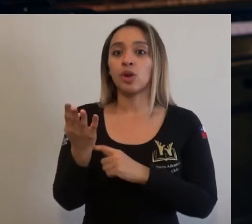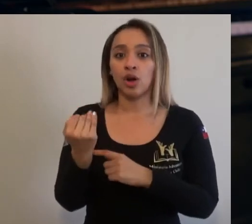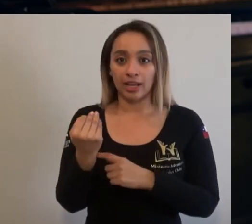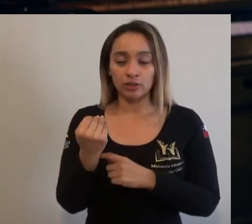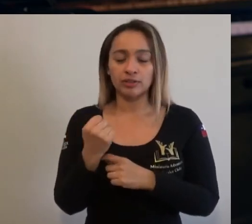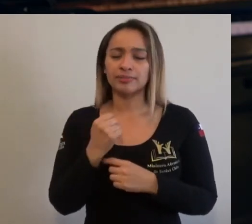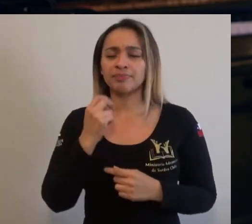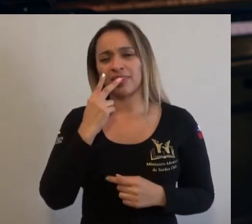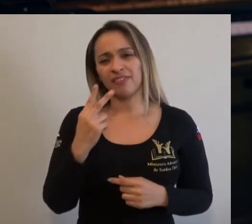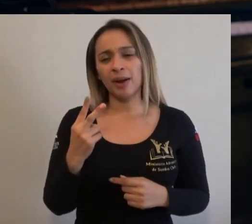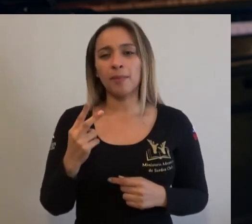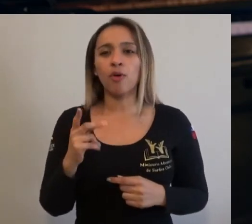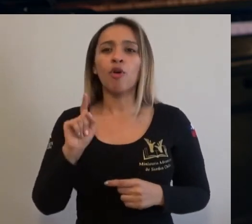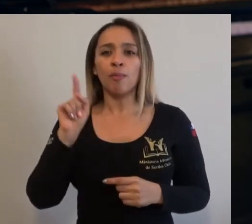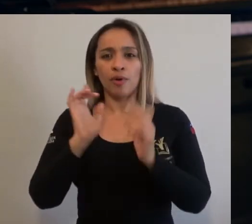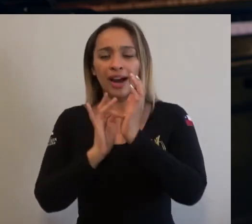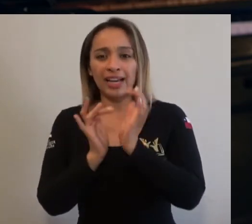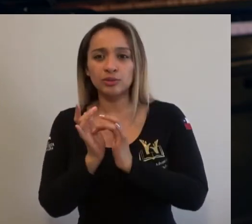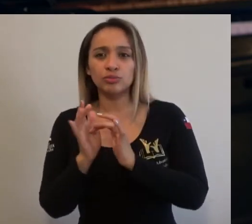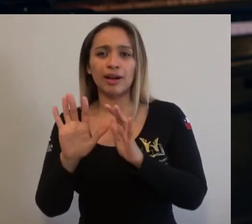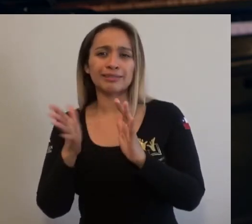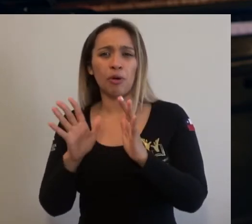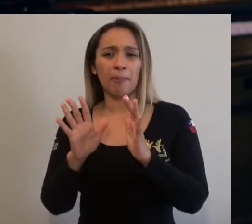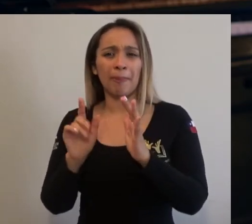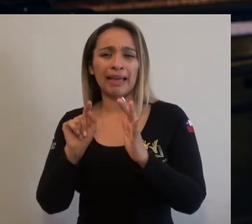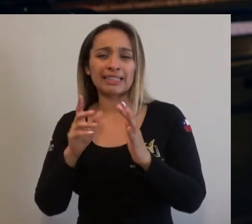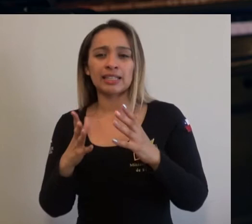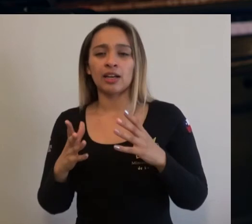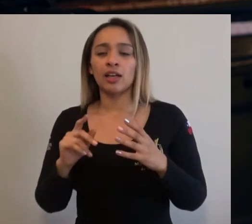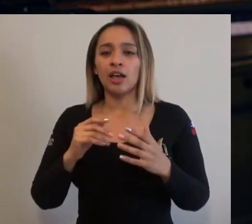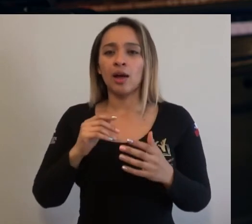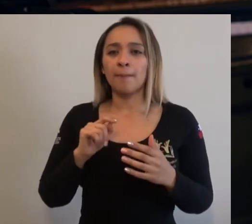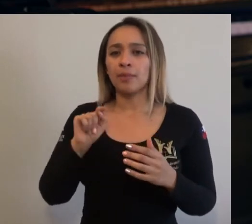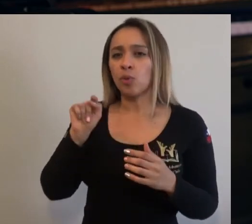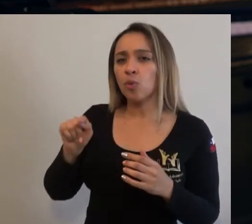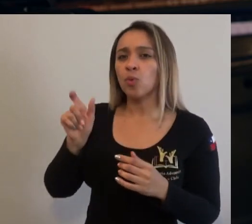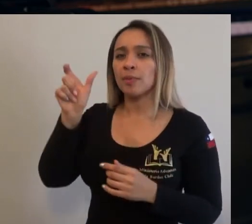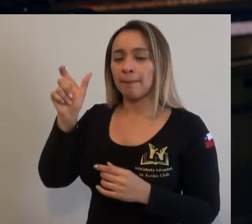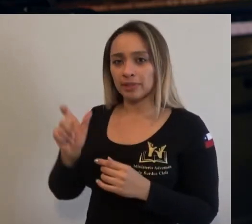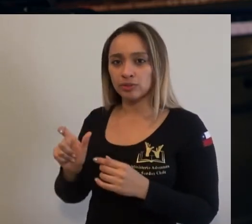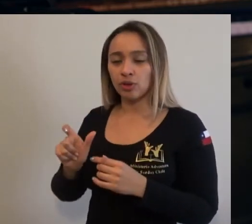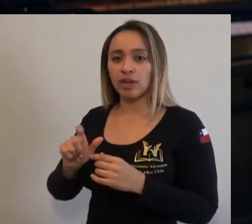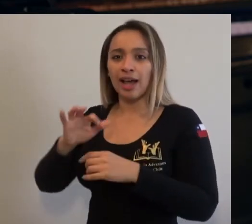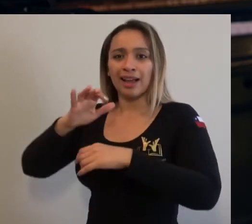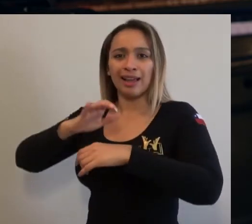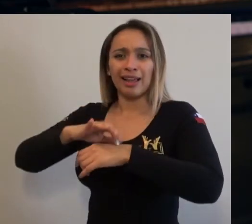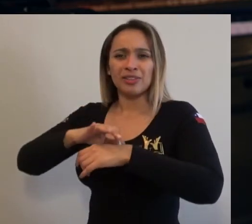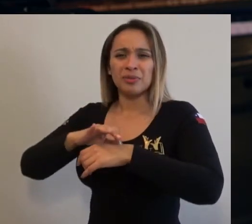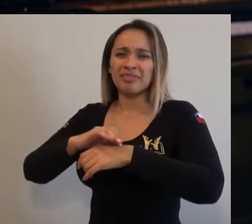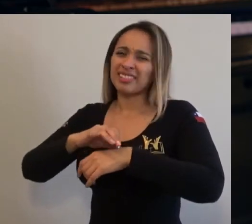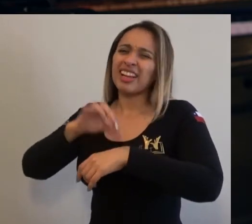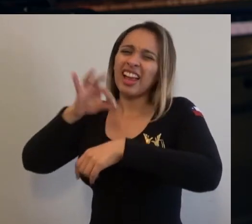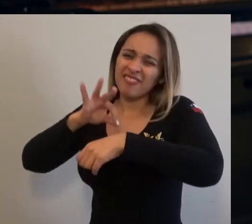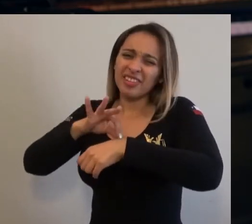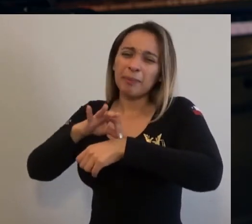14, el Señor hace también la misma comparativa, porque sucede casi la misma situación donde un hombre que era